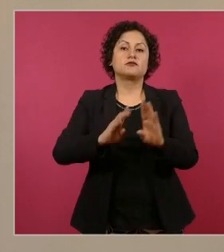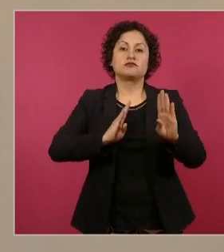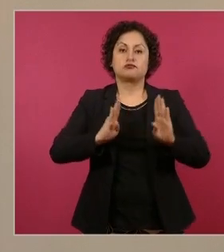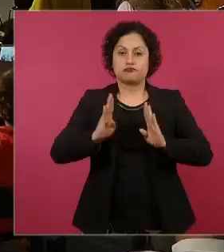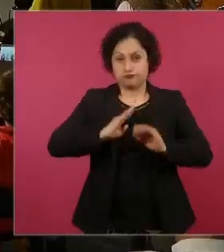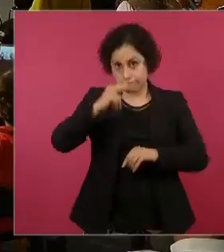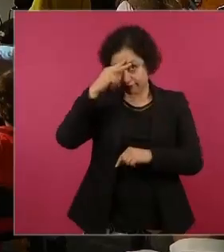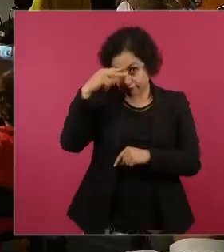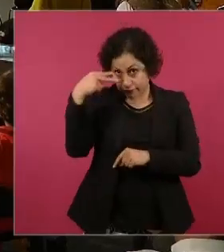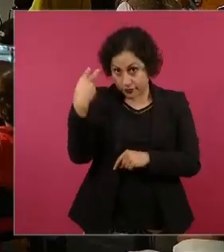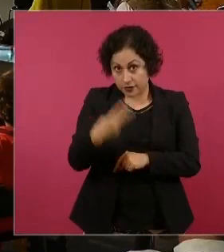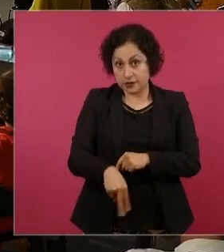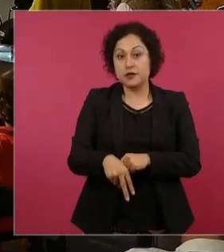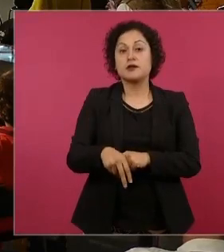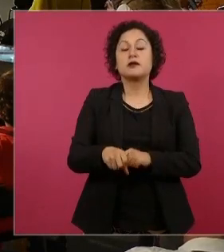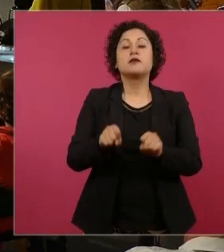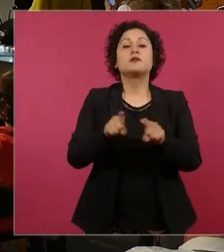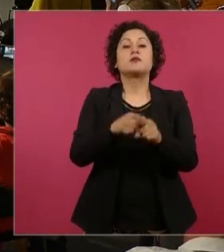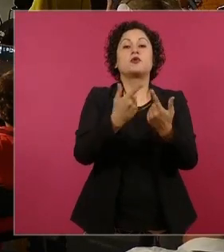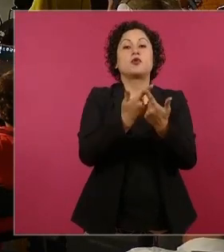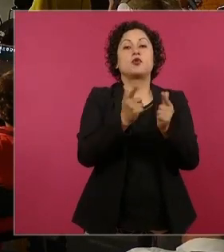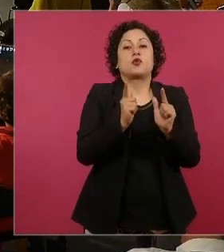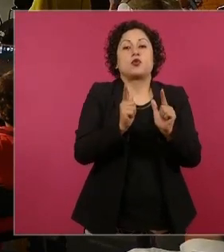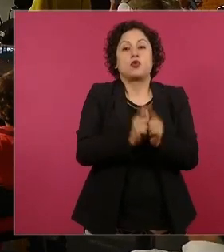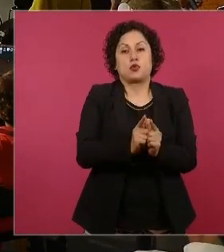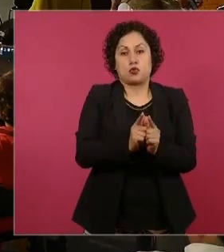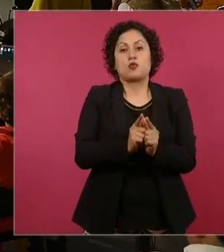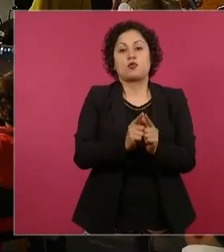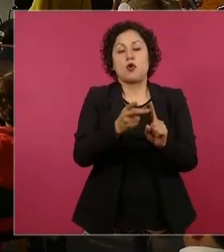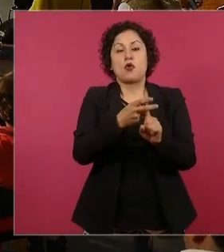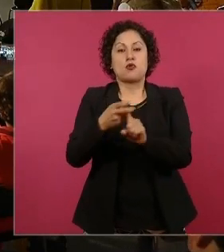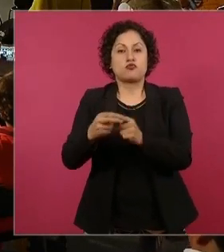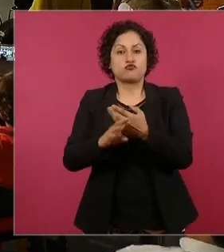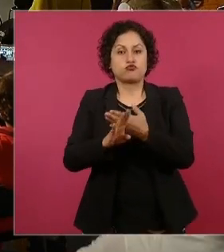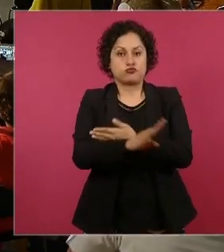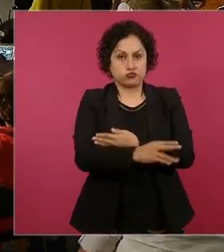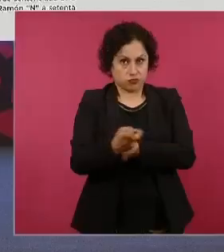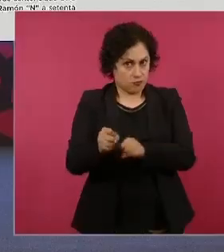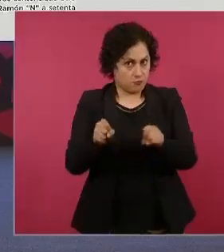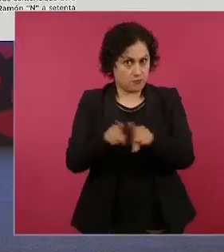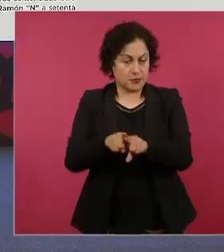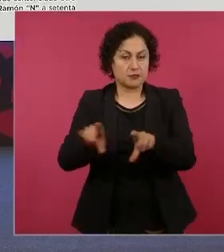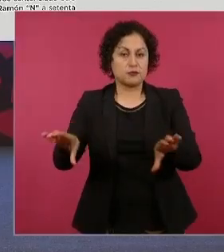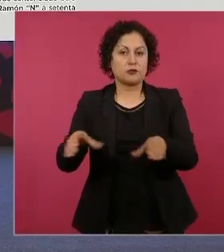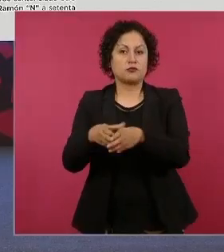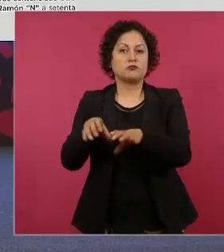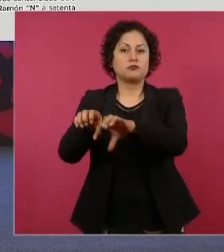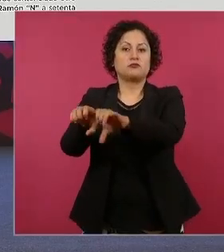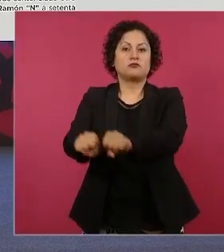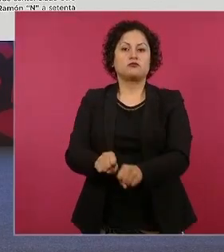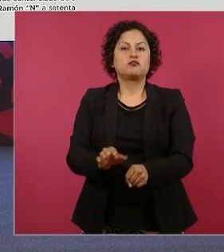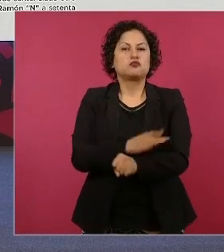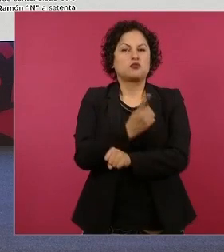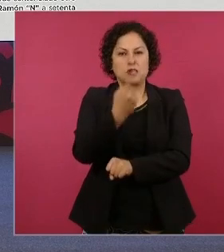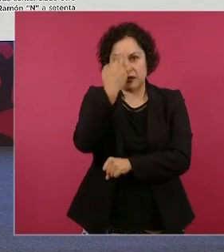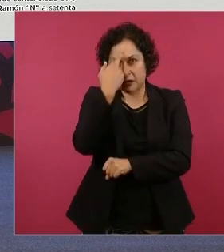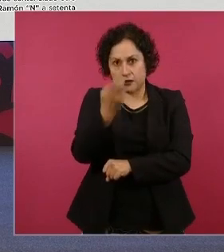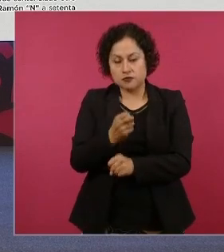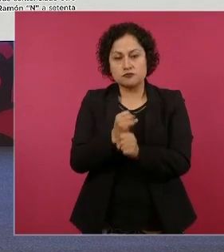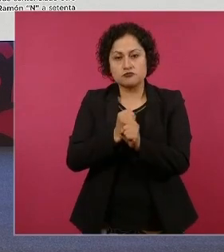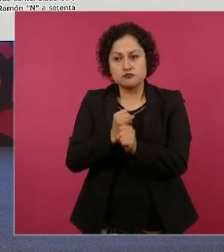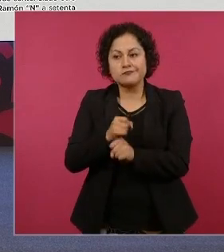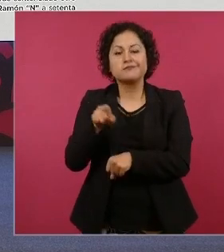Comisión Nacional Antihomicidios. Tras cumplimentar una orden de aprehensión por el delito de homicidio de dos